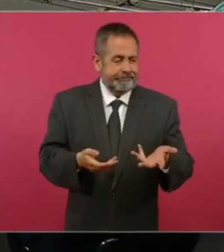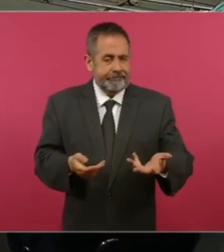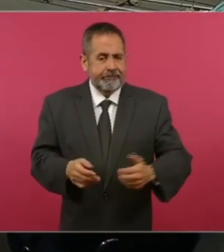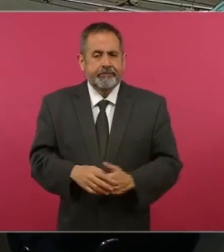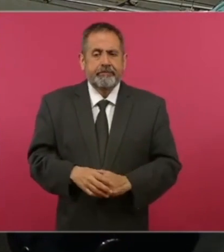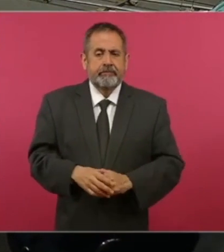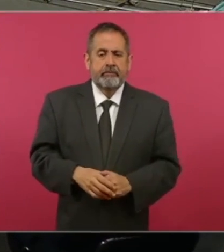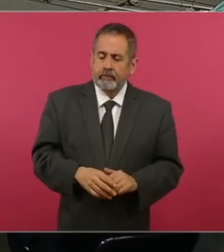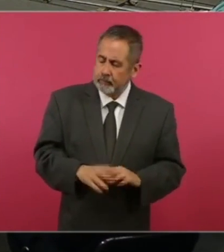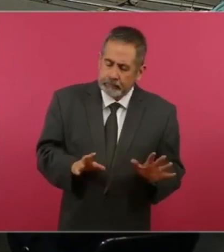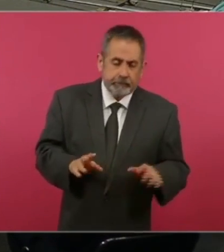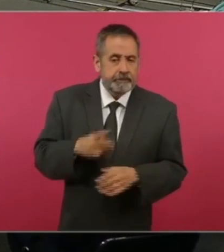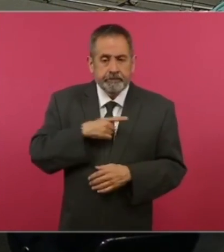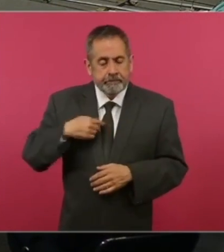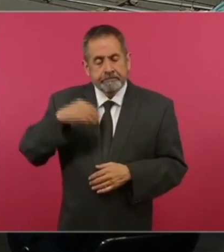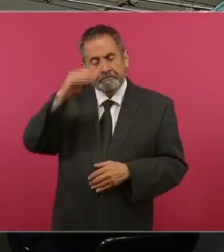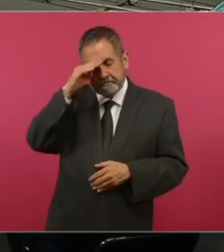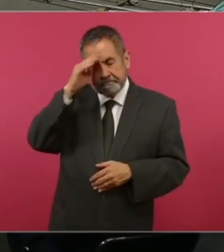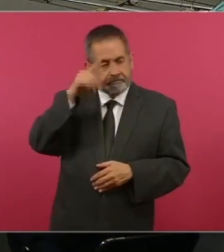Entonces tienen que buscar la manera